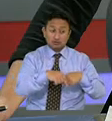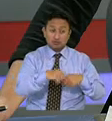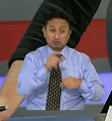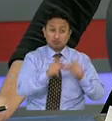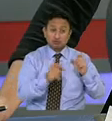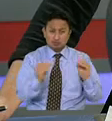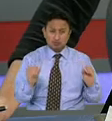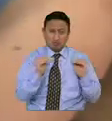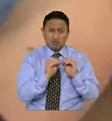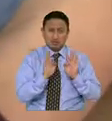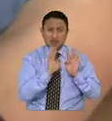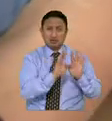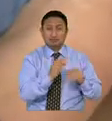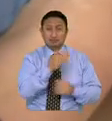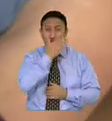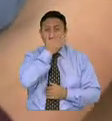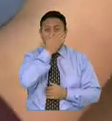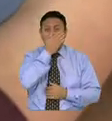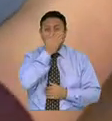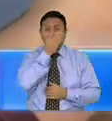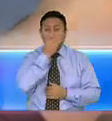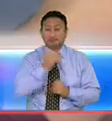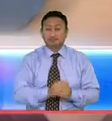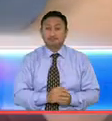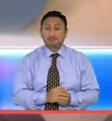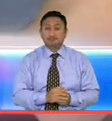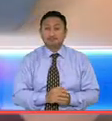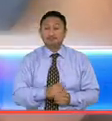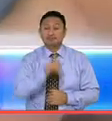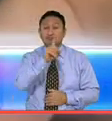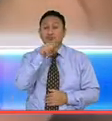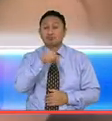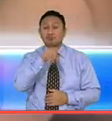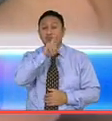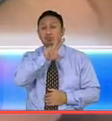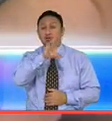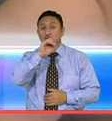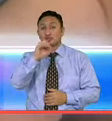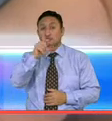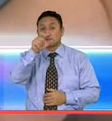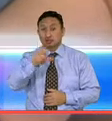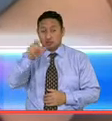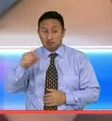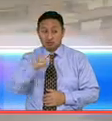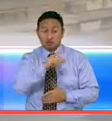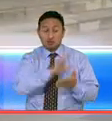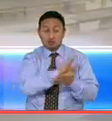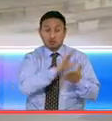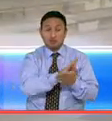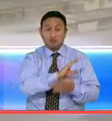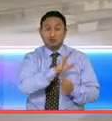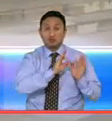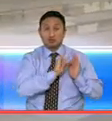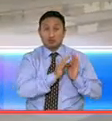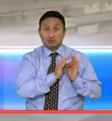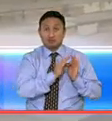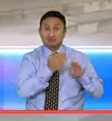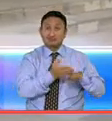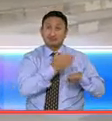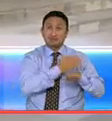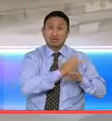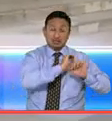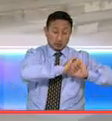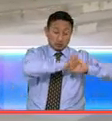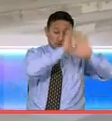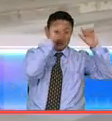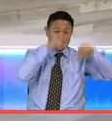ausentismo. En promedio a diario se inoculan a 1.200 personas en el Colegio Municipal Calderón. Muchos llegan antes del amanecer con la